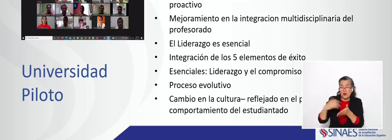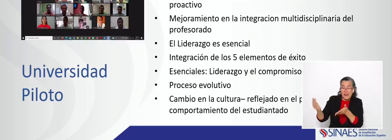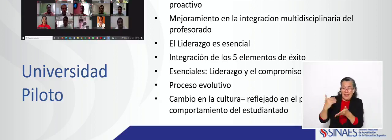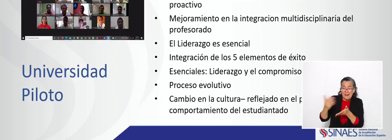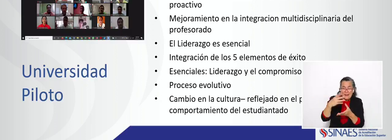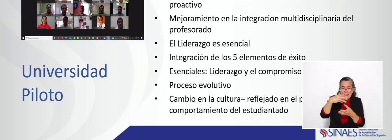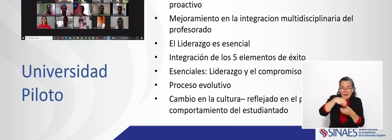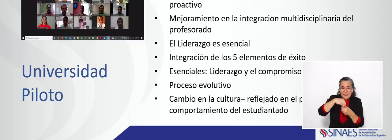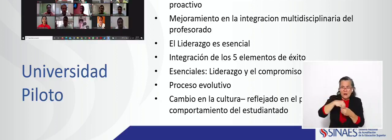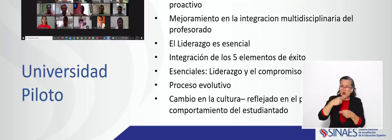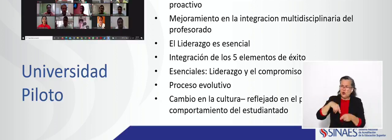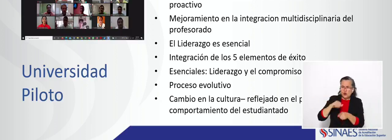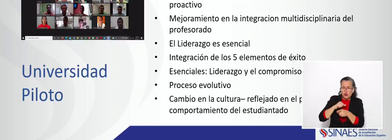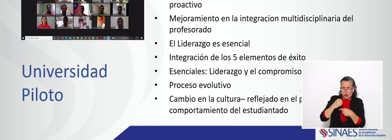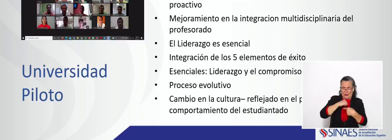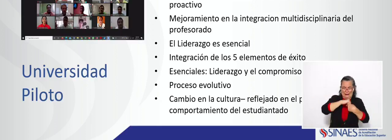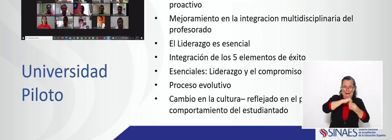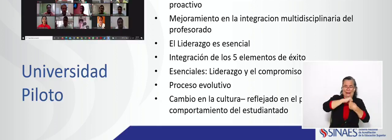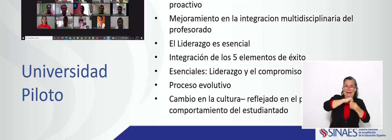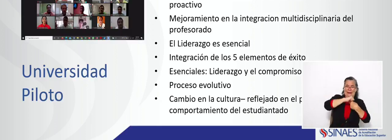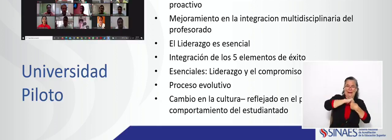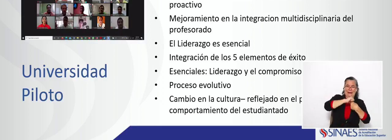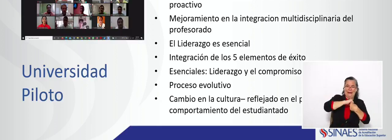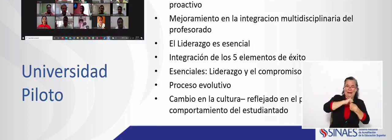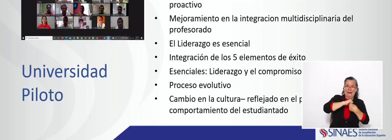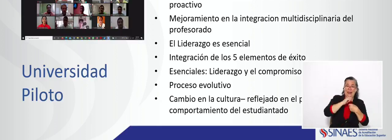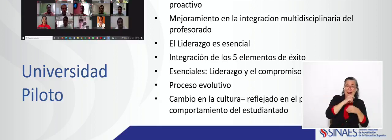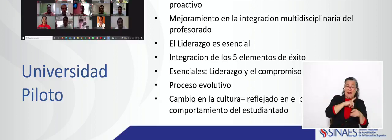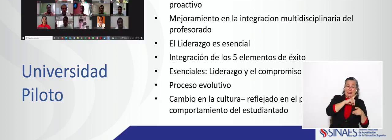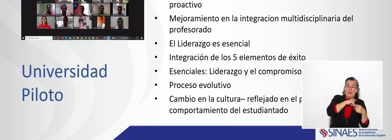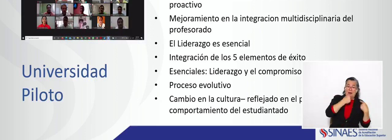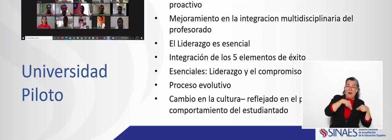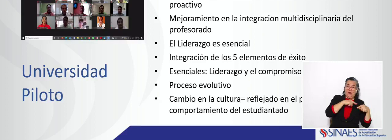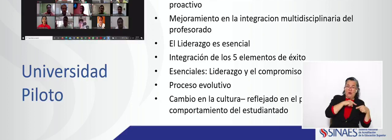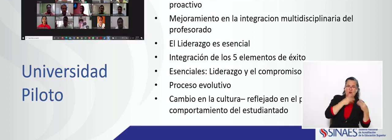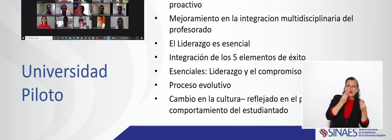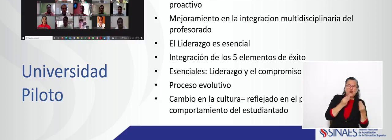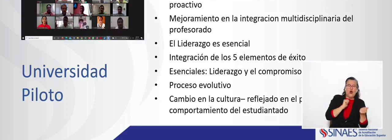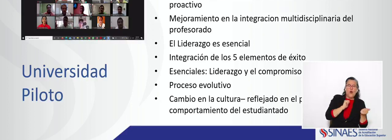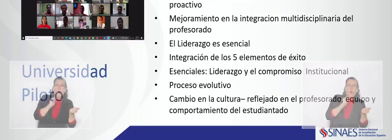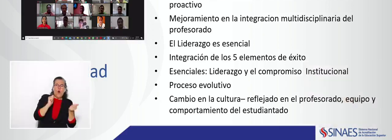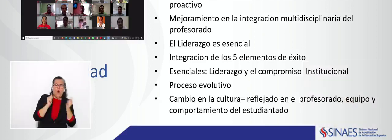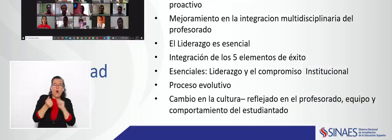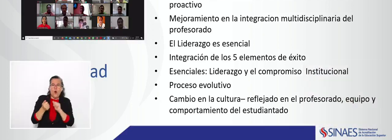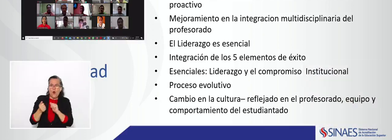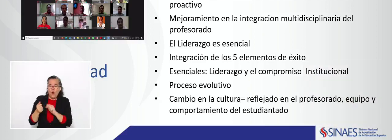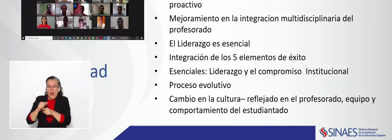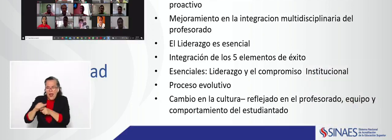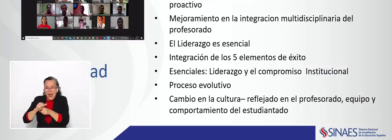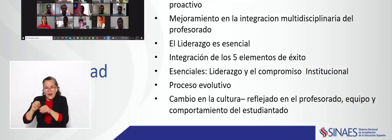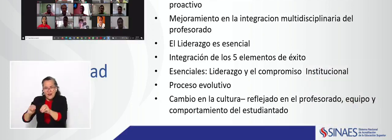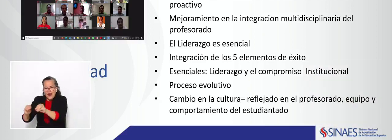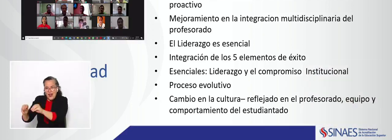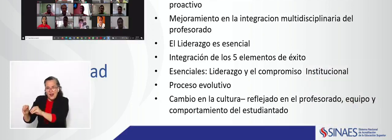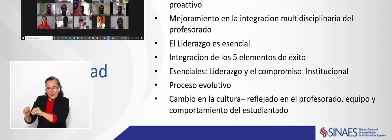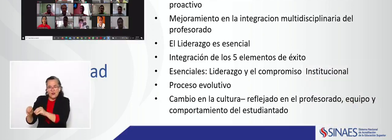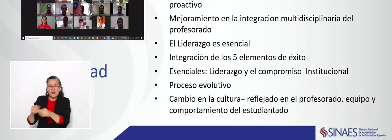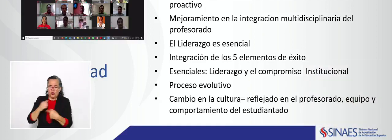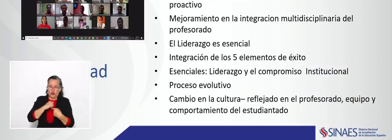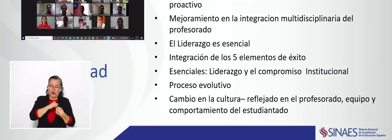nosotros tuvimos que entrenarnos porque nosotros estamos entrenados en disciplinas. ¿Cómo hacemos esa integración? Tuvimos que entrenarnos,